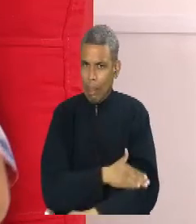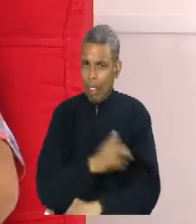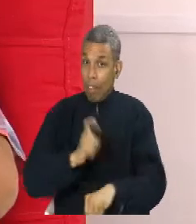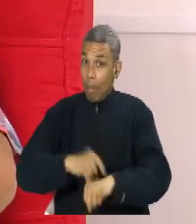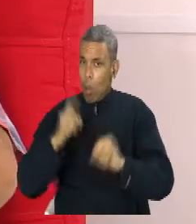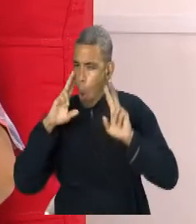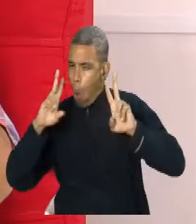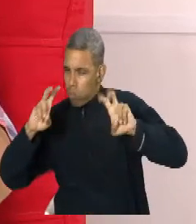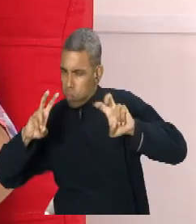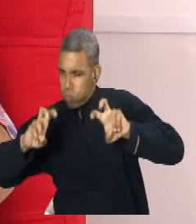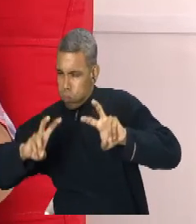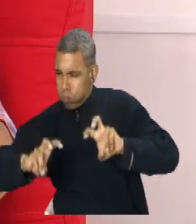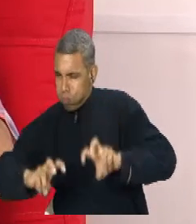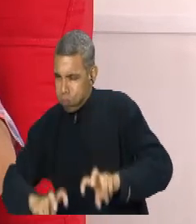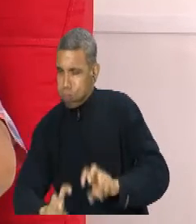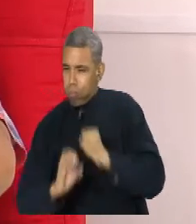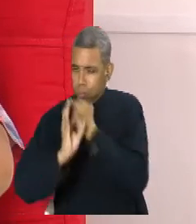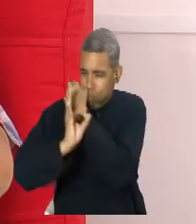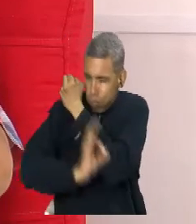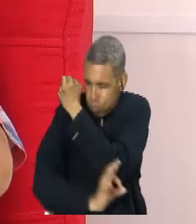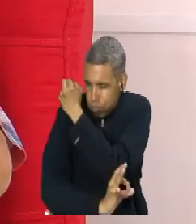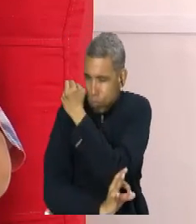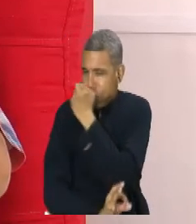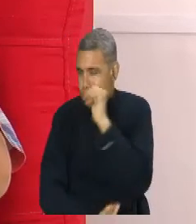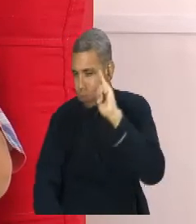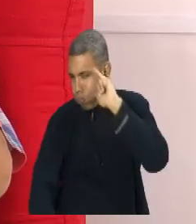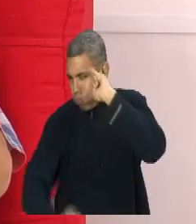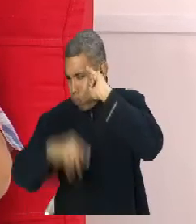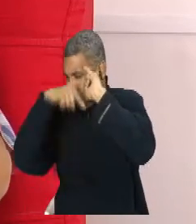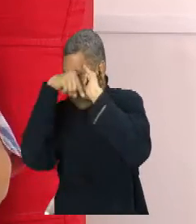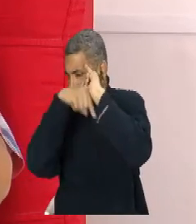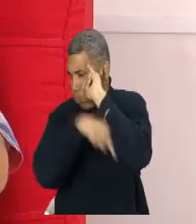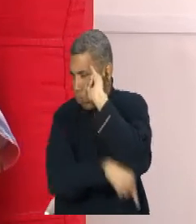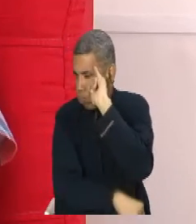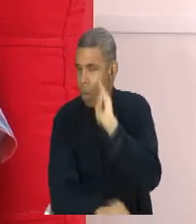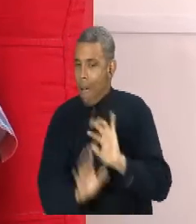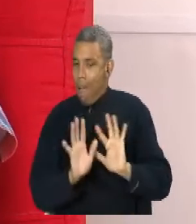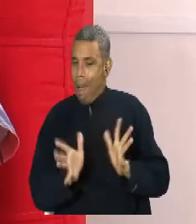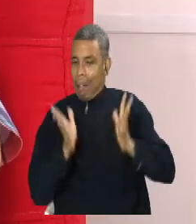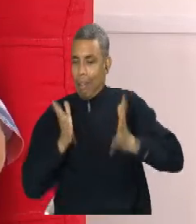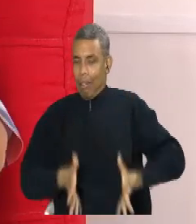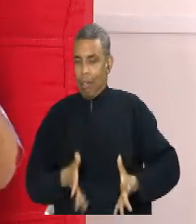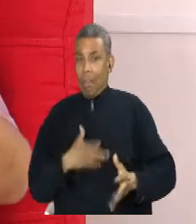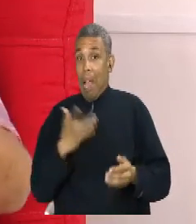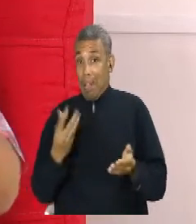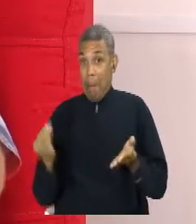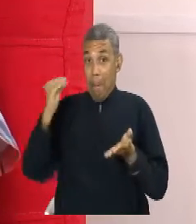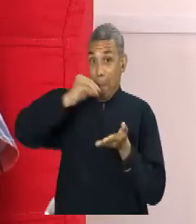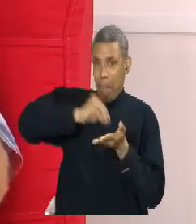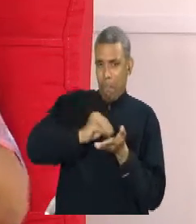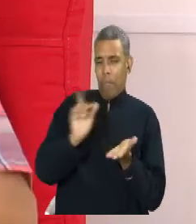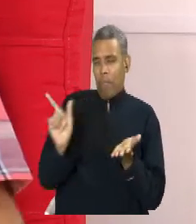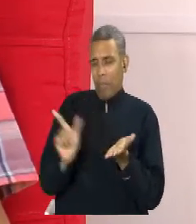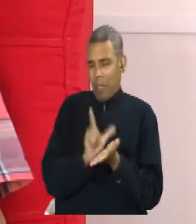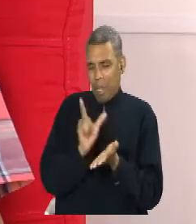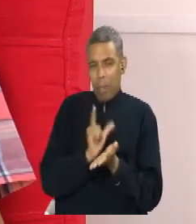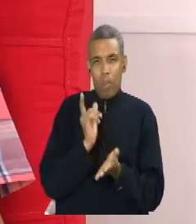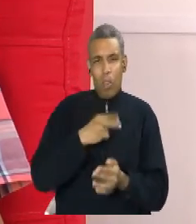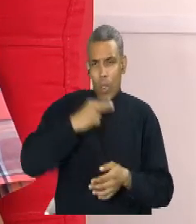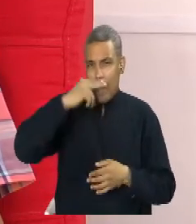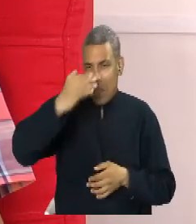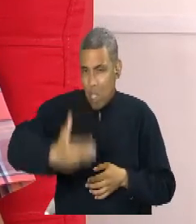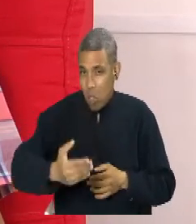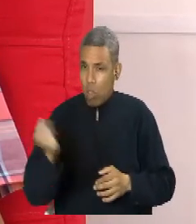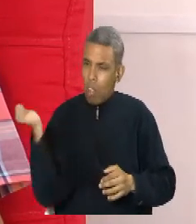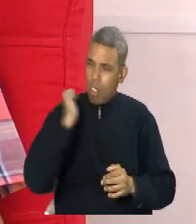sobre todo para los niños de estos niños que son hiperquinéticos que son supremamente traviesos que la